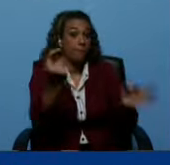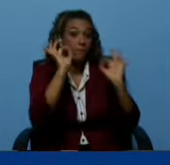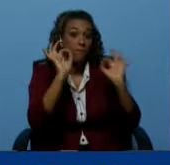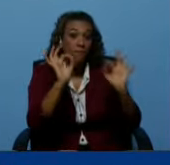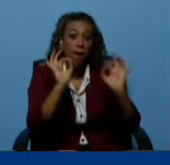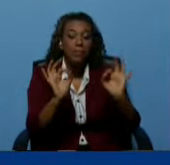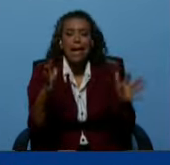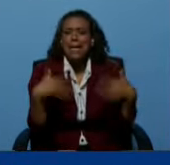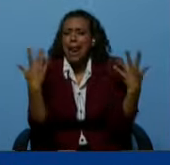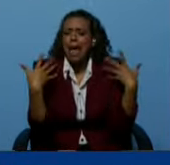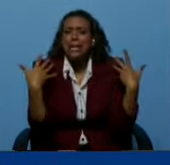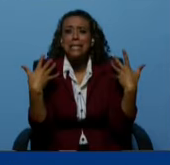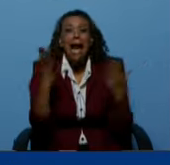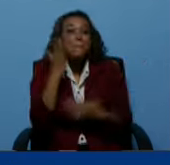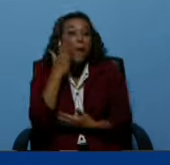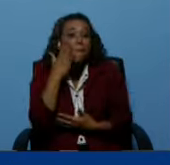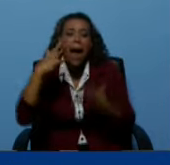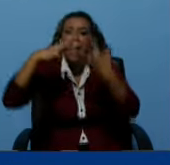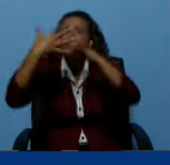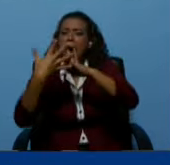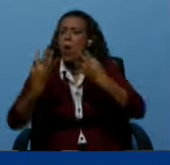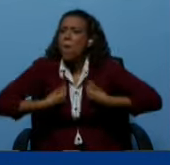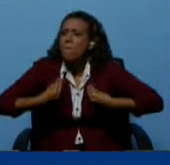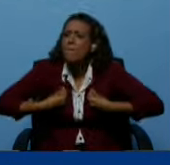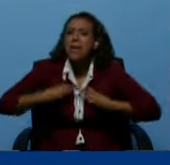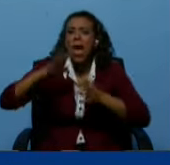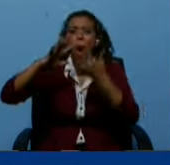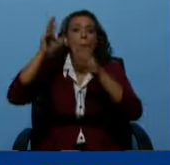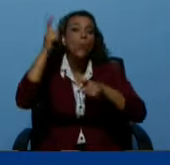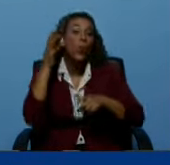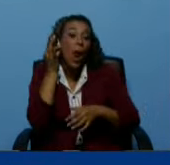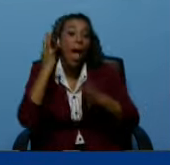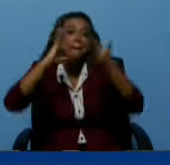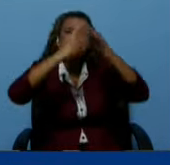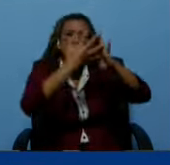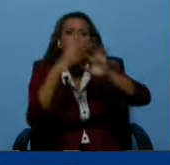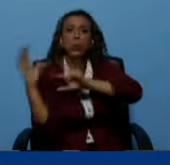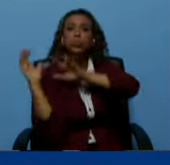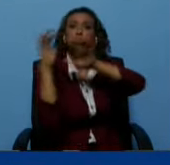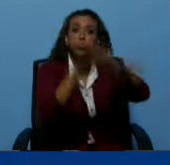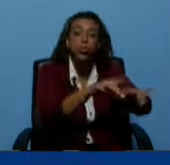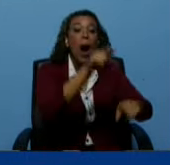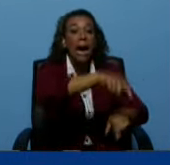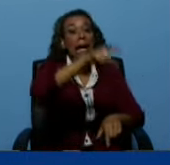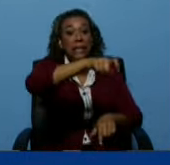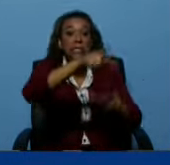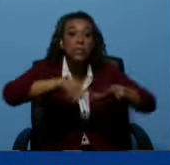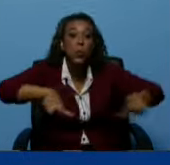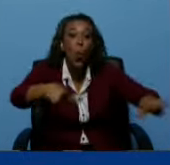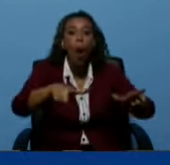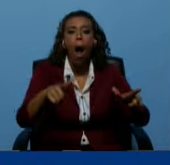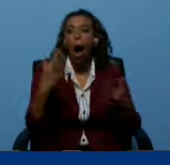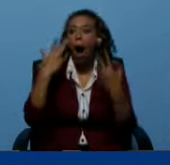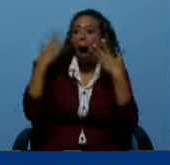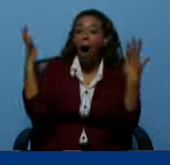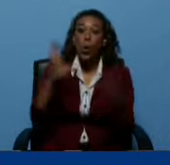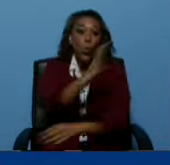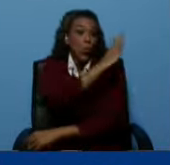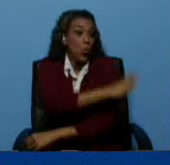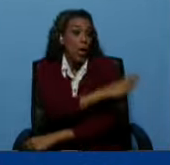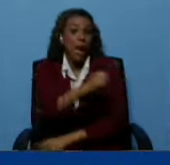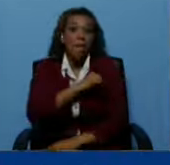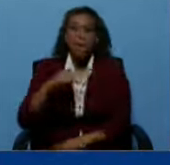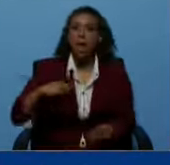qué alegría que nuestras madres del barrio, que nuestras mujeres del barrio vengan a estos lugares, que además quedaron como unas clínicas. No tienen nada